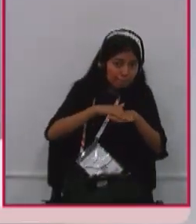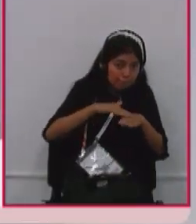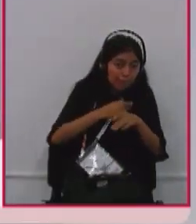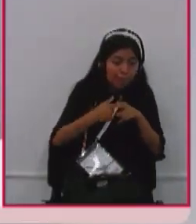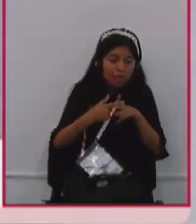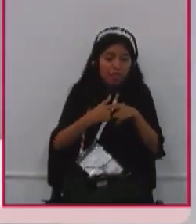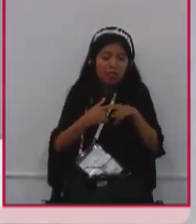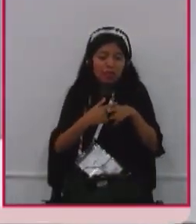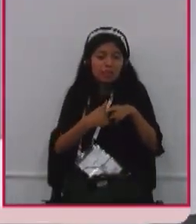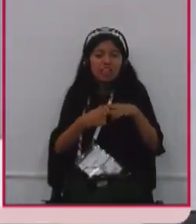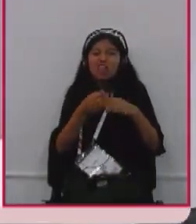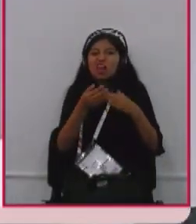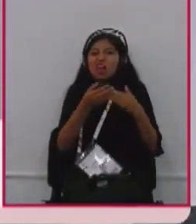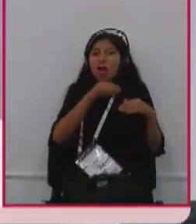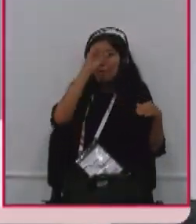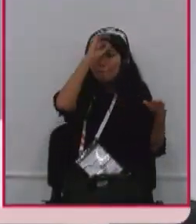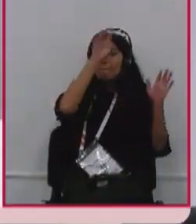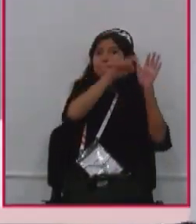Newmont Yanacocha.